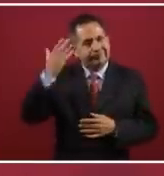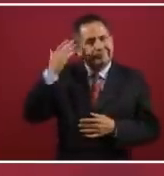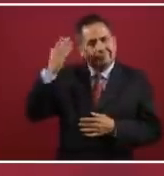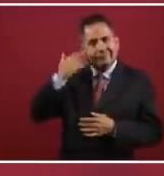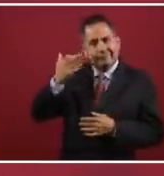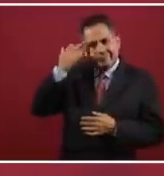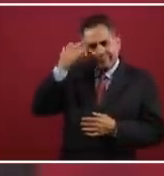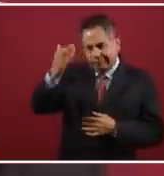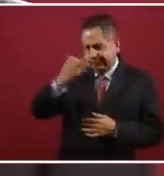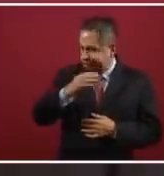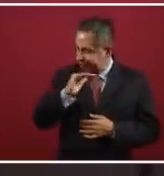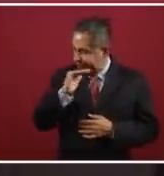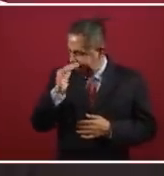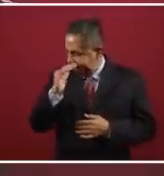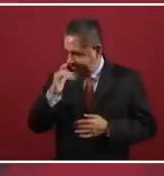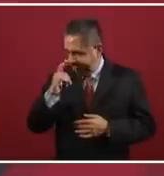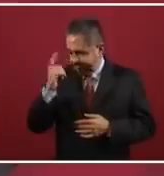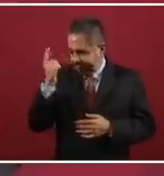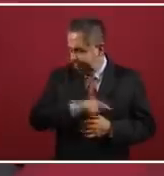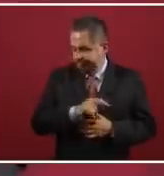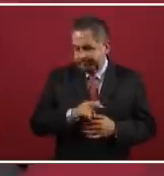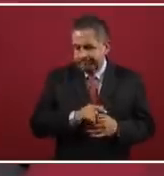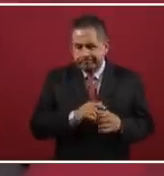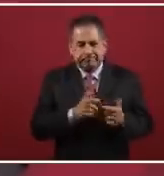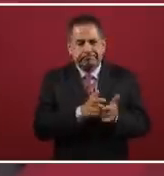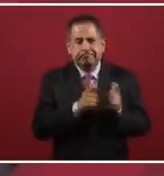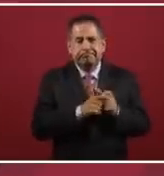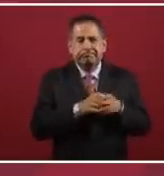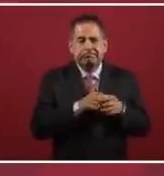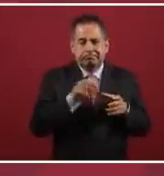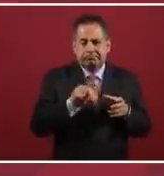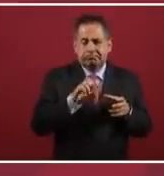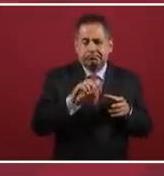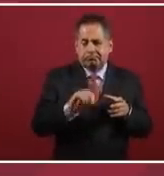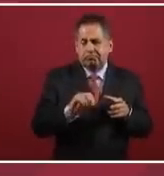del funesto neoliberalismo,